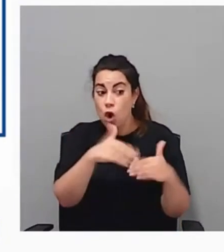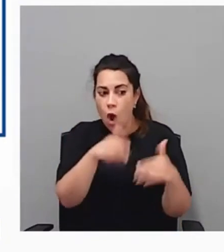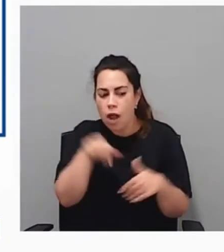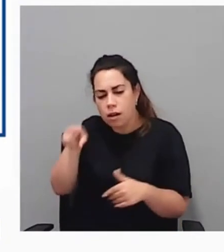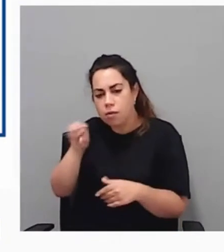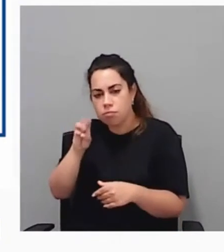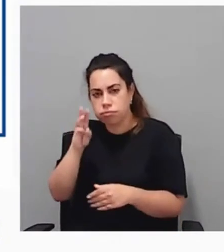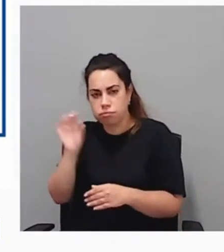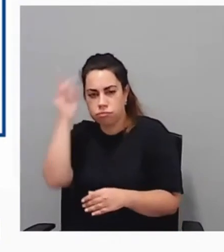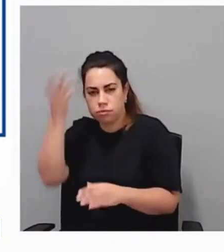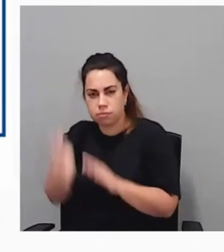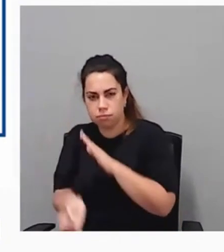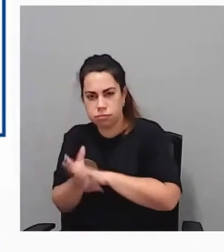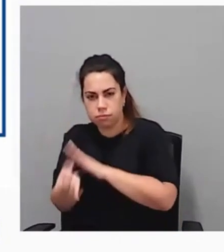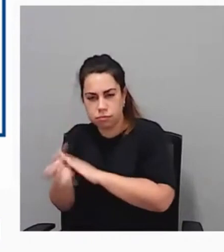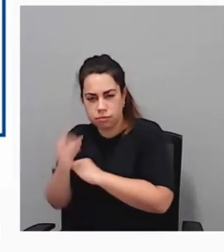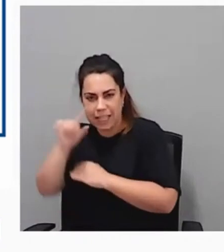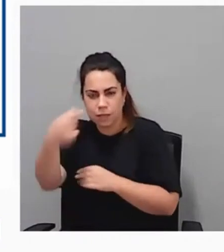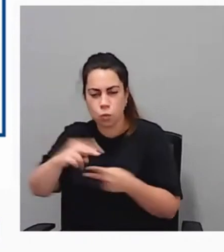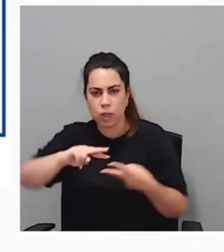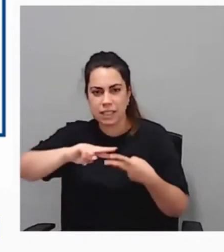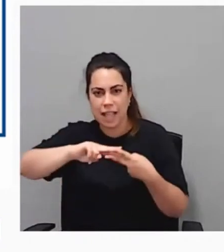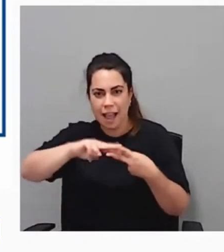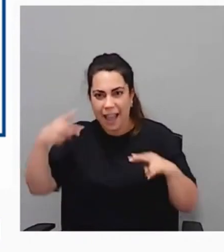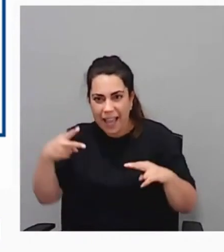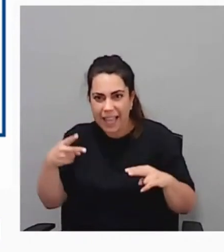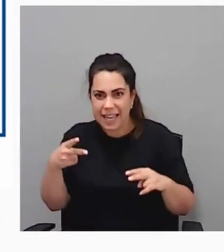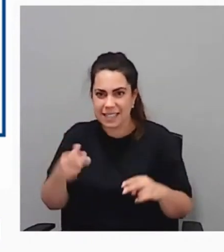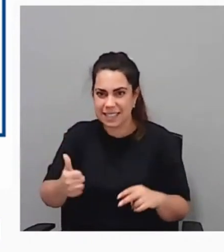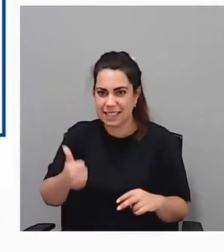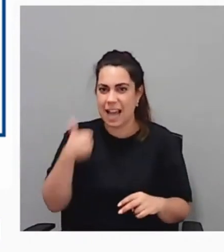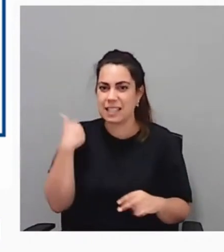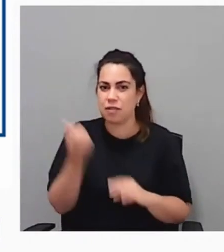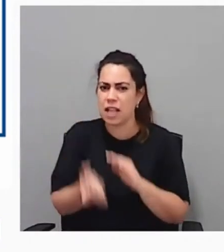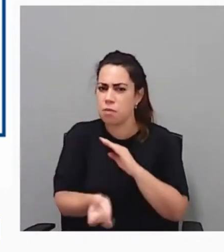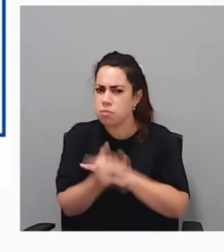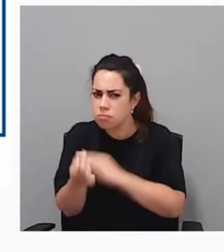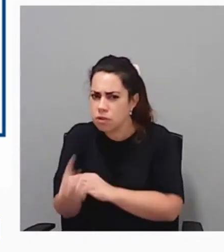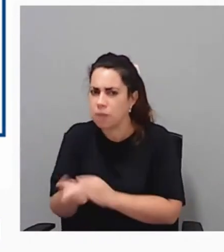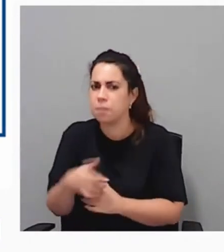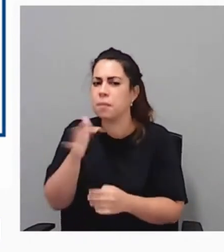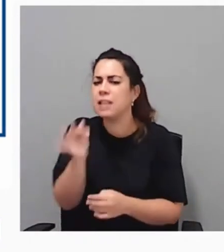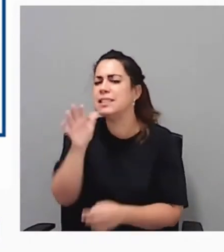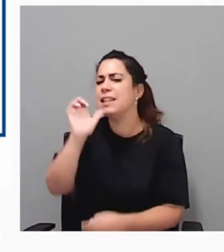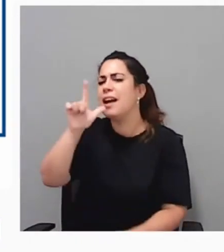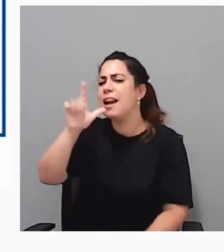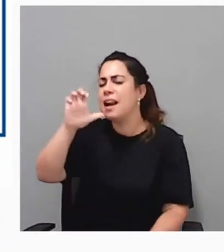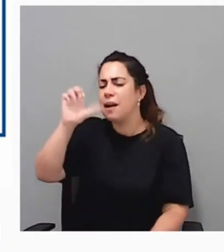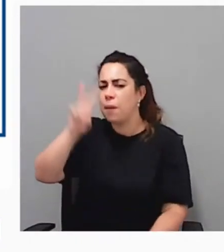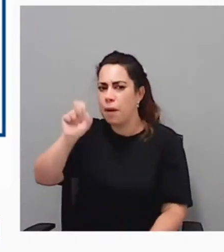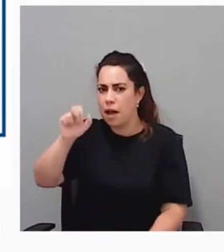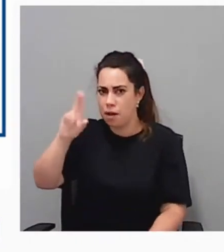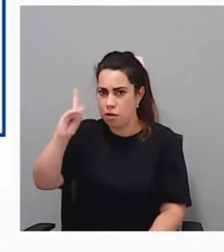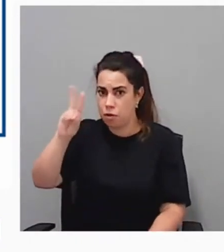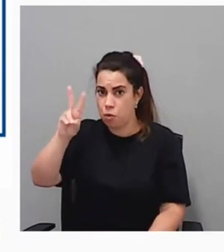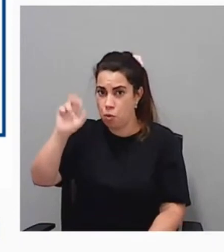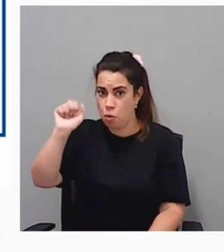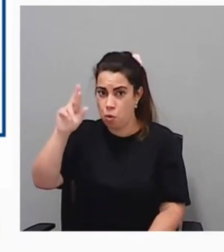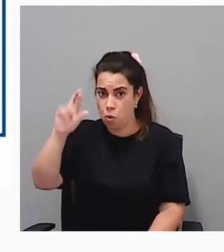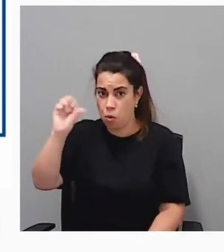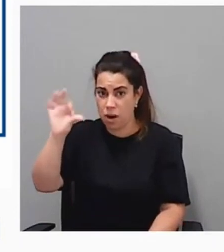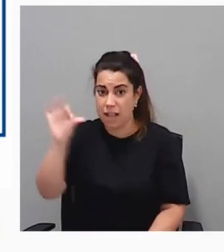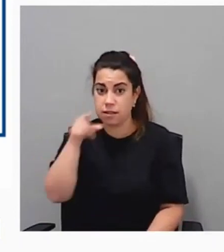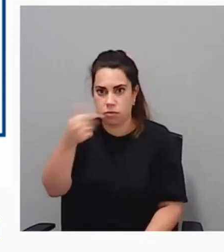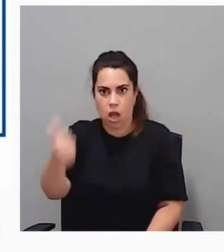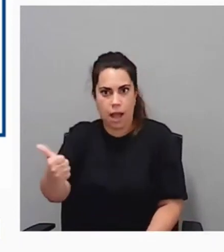creaba genes artificiales y luego levaduras, por ejemplo, son capaces de producir estructuras que no existen en la naturaleza,